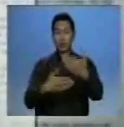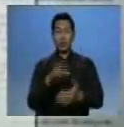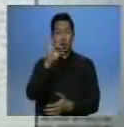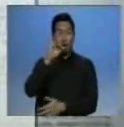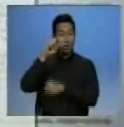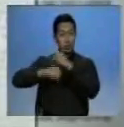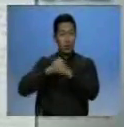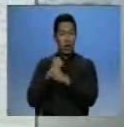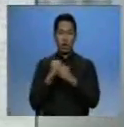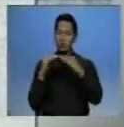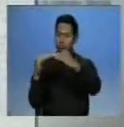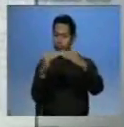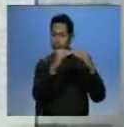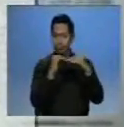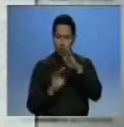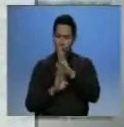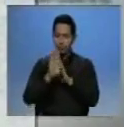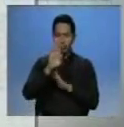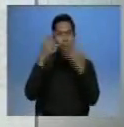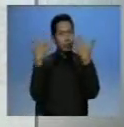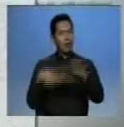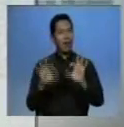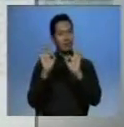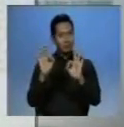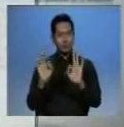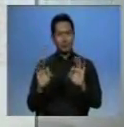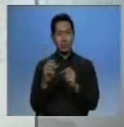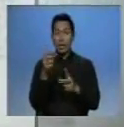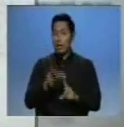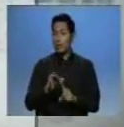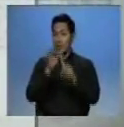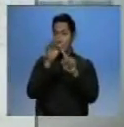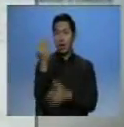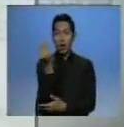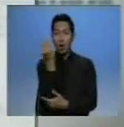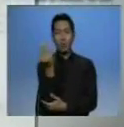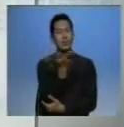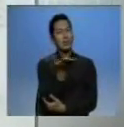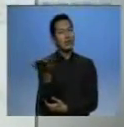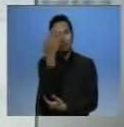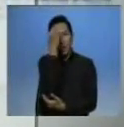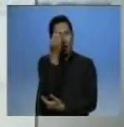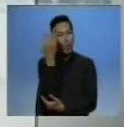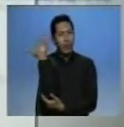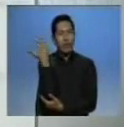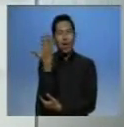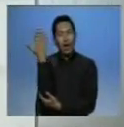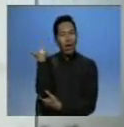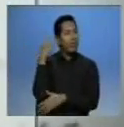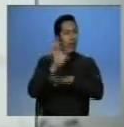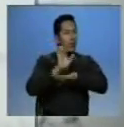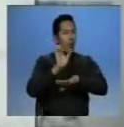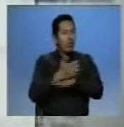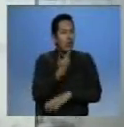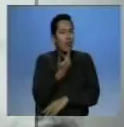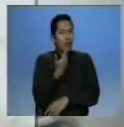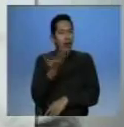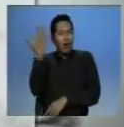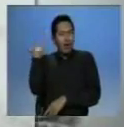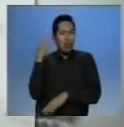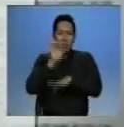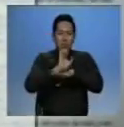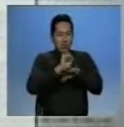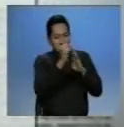8 años de estabilidad y progreso, especialmente nuestros jóvenes, tienden a olvidar lo que era el viejo país. Un Ecuador sin